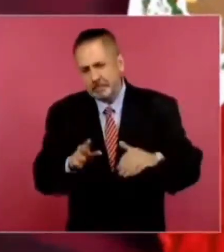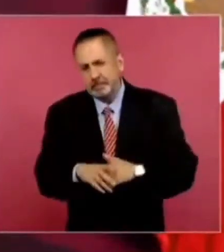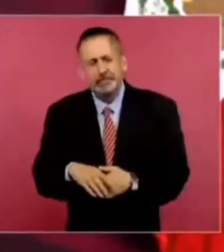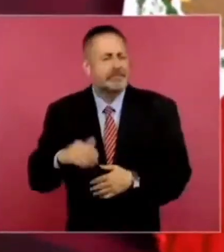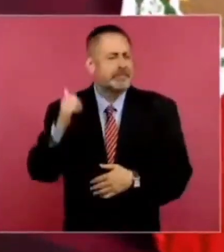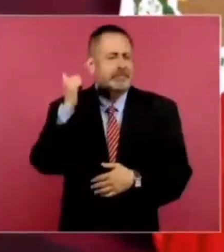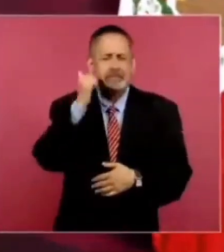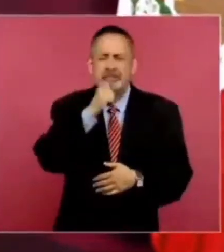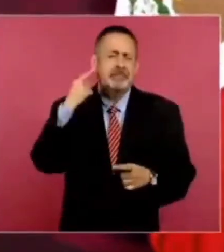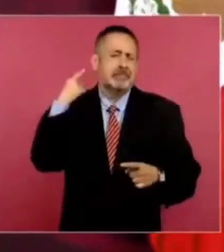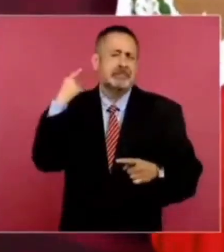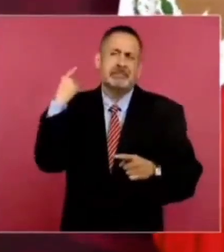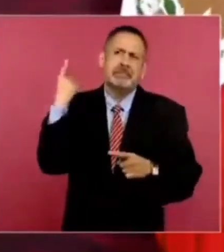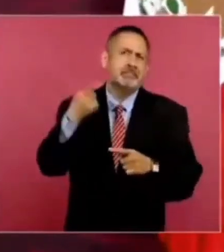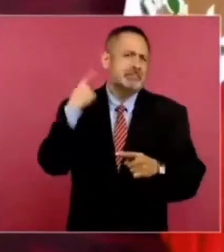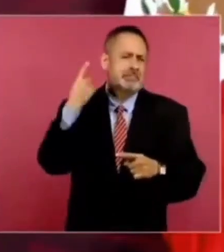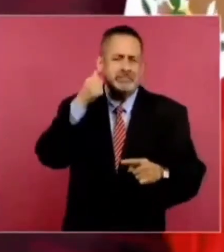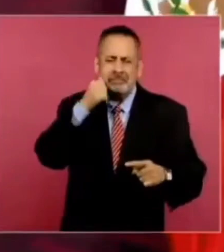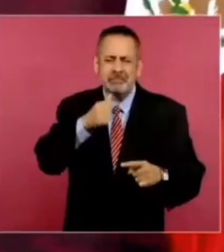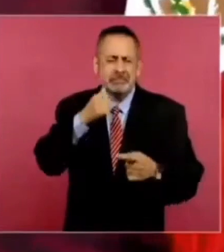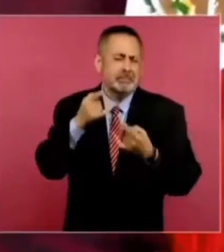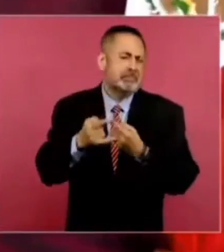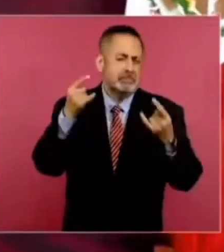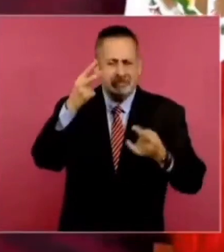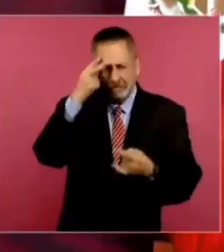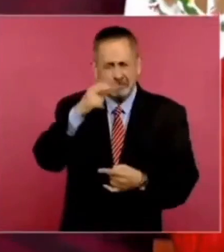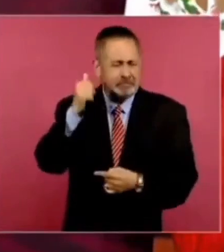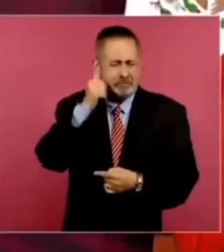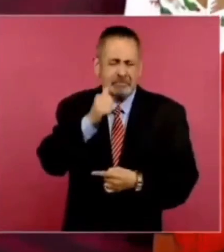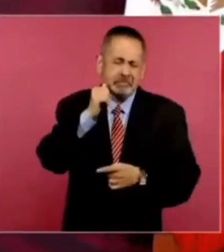Siempre en la historia de México